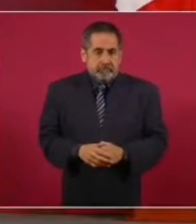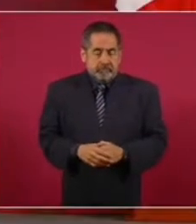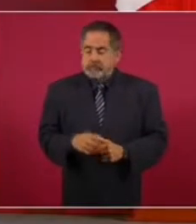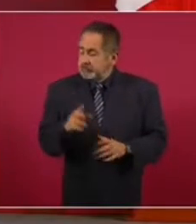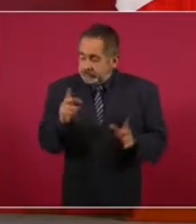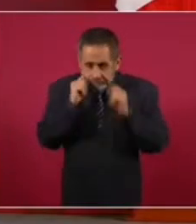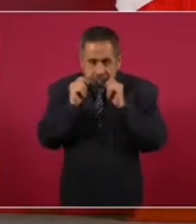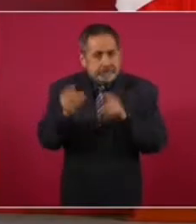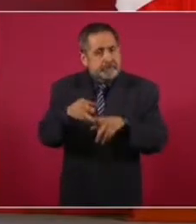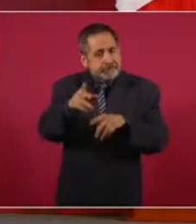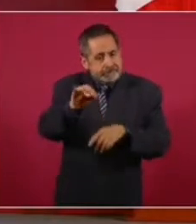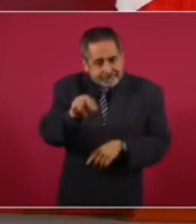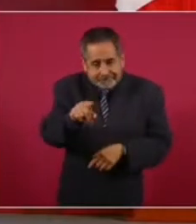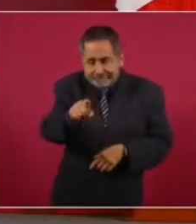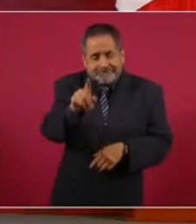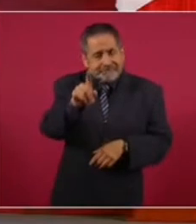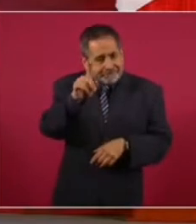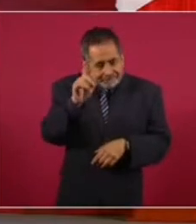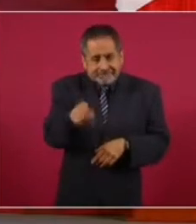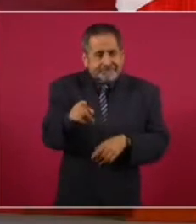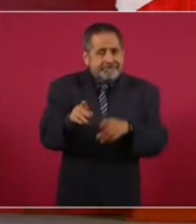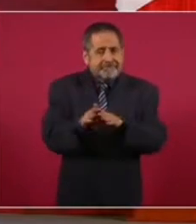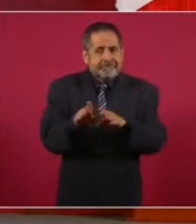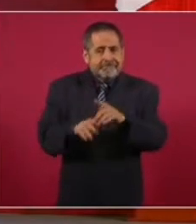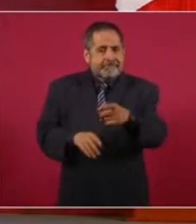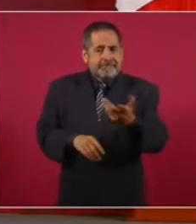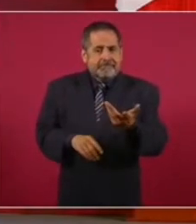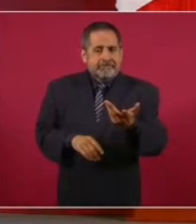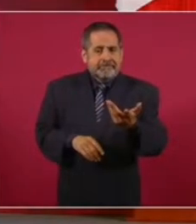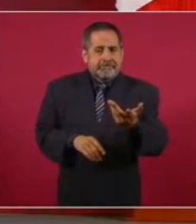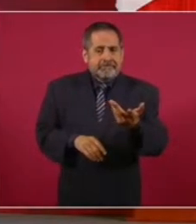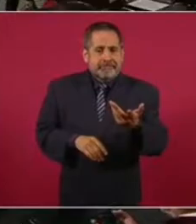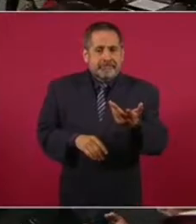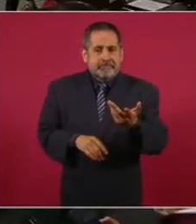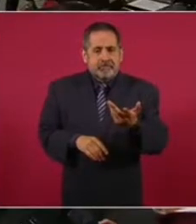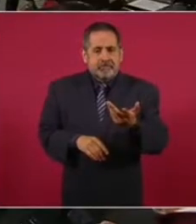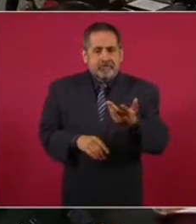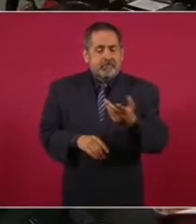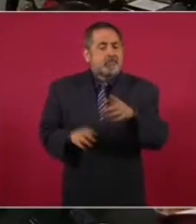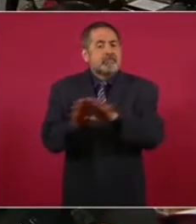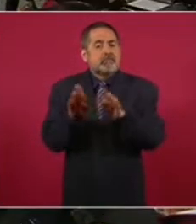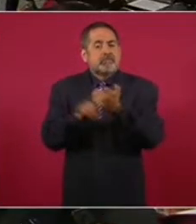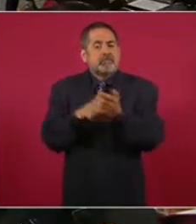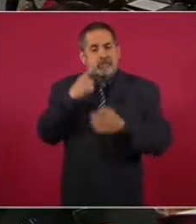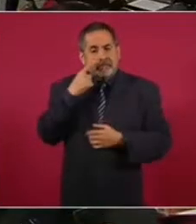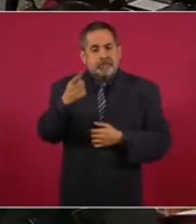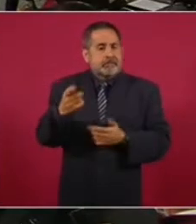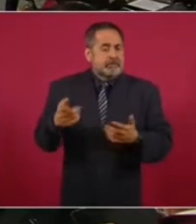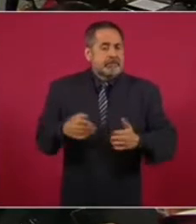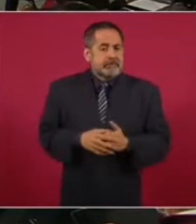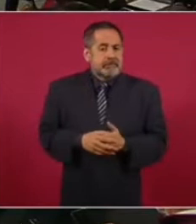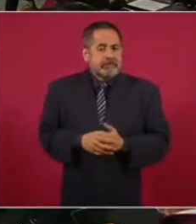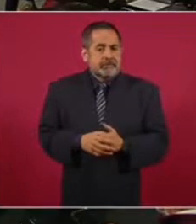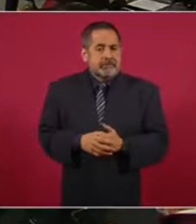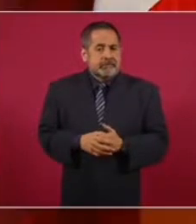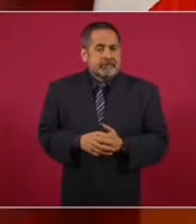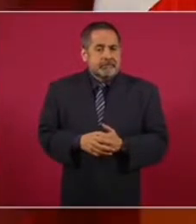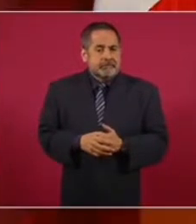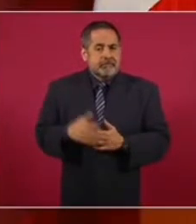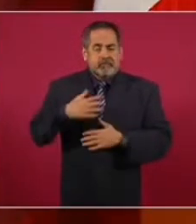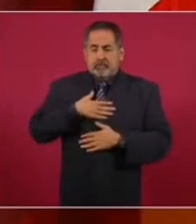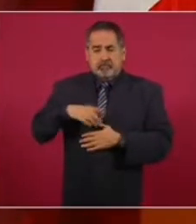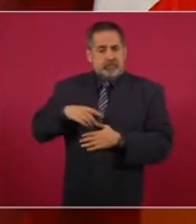Jorge, aún así, no es en el sexenio, sí, o en lo que